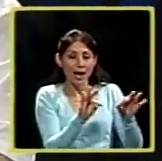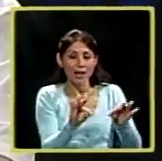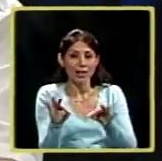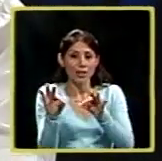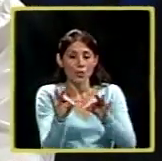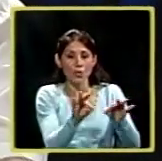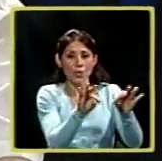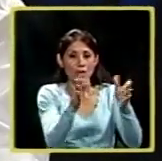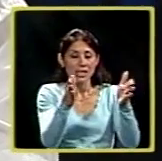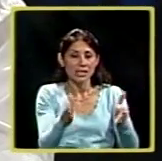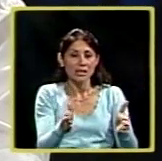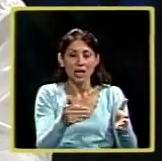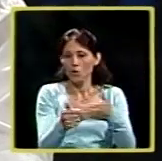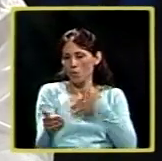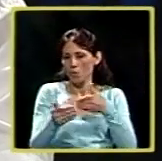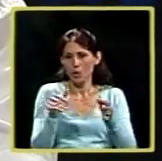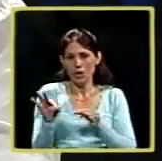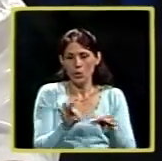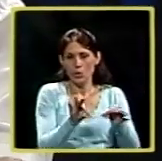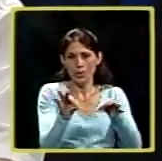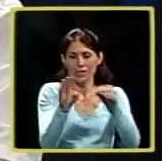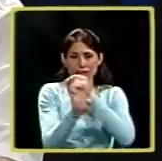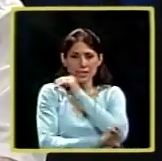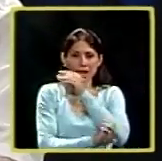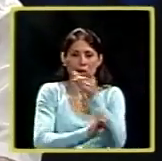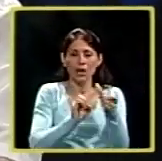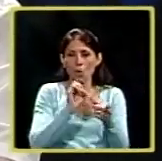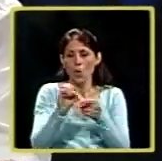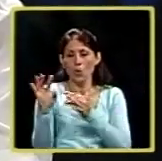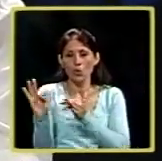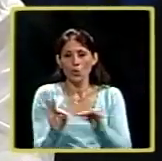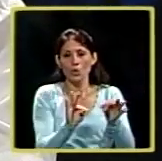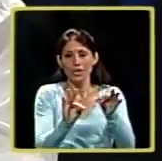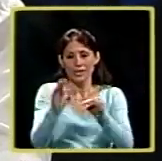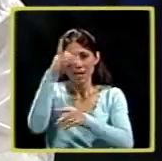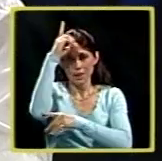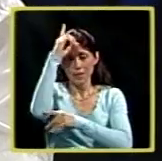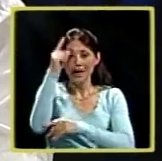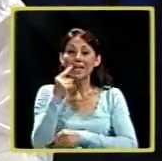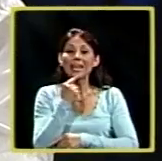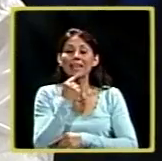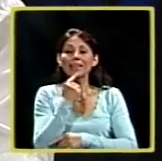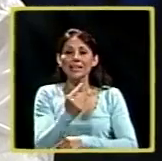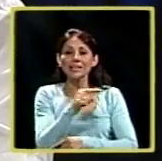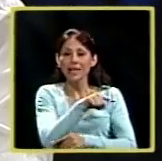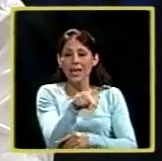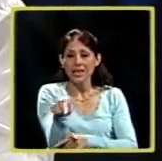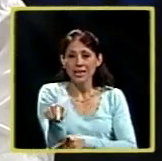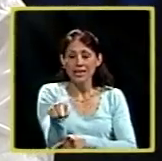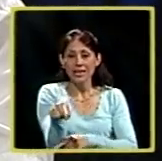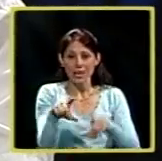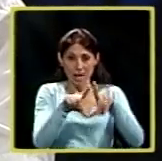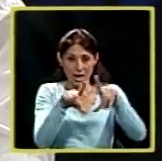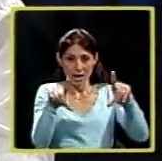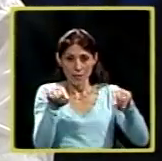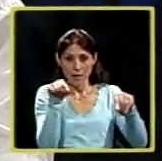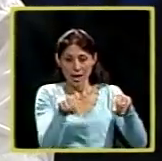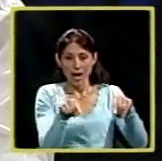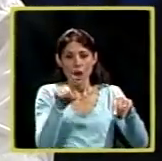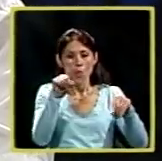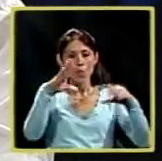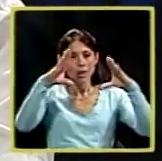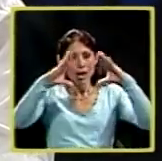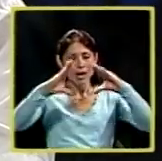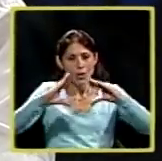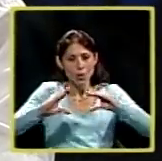sea, extranjero o alemán, que en una noche de julio, de fines de julio, y está la fecha, no recuerdo